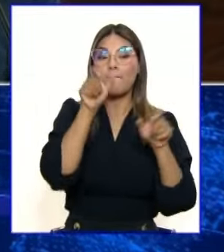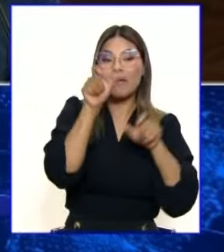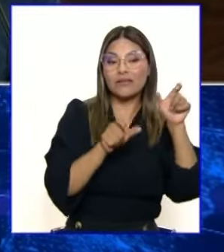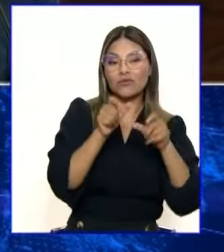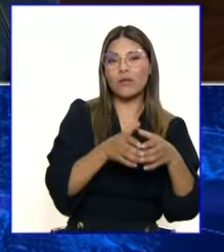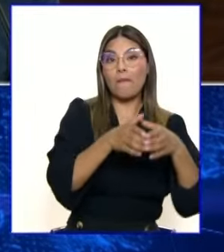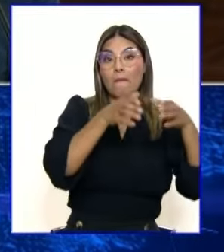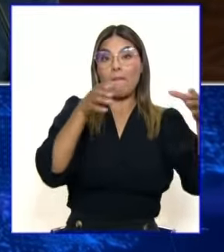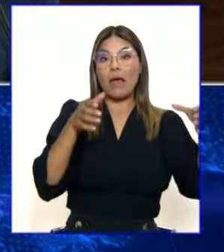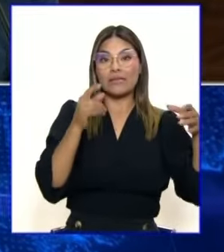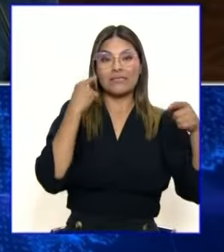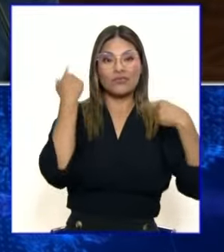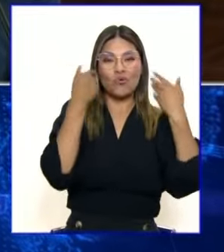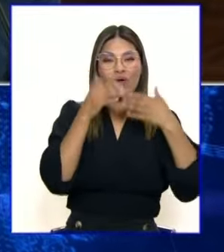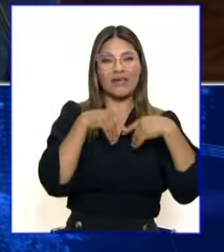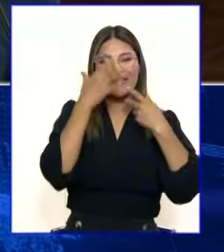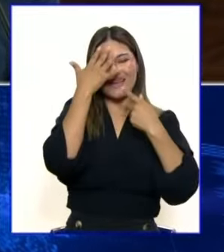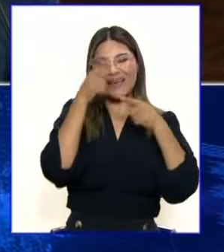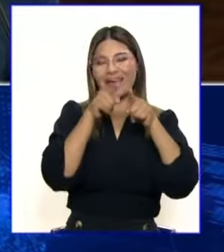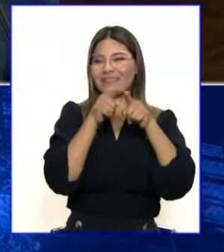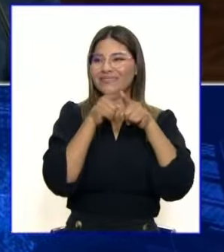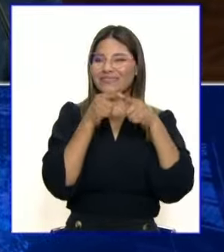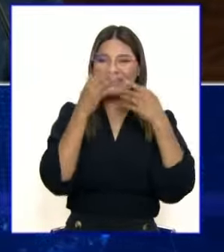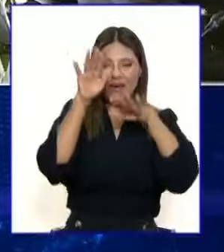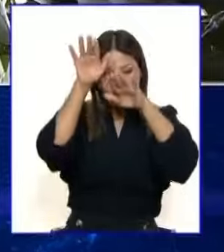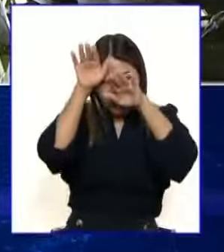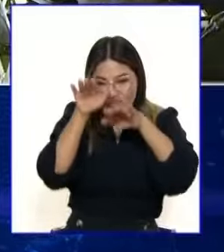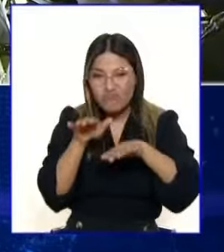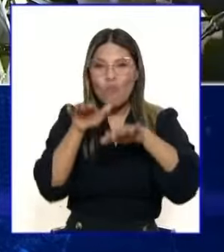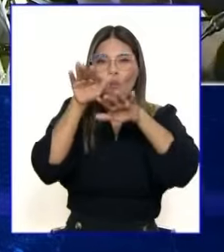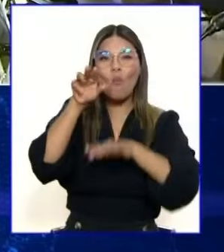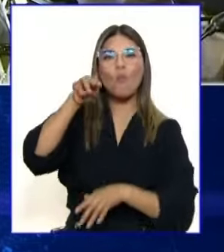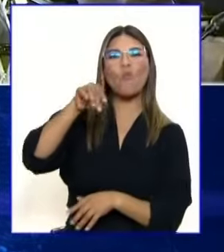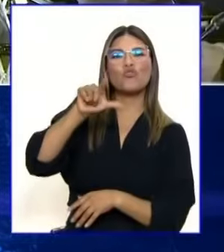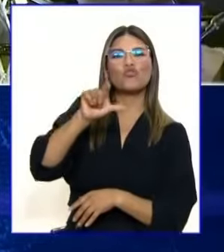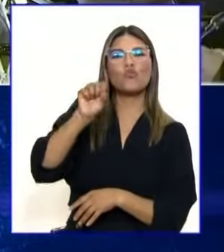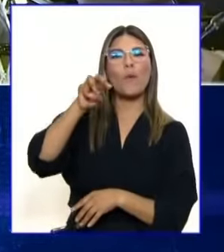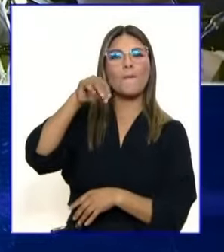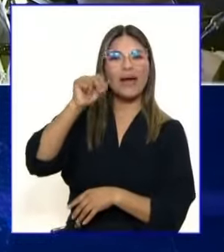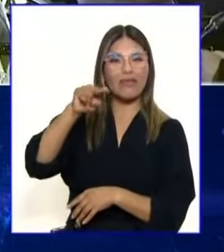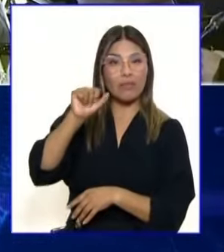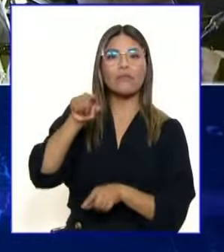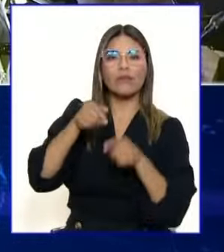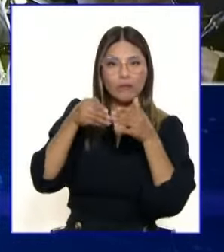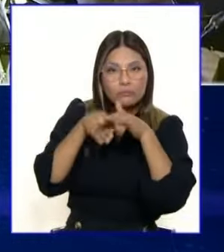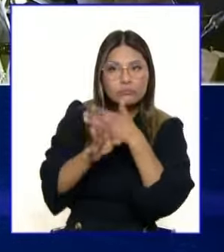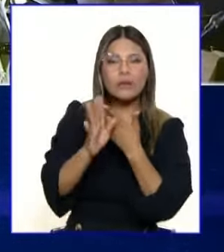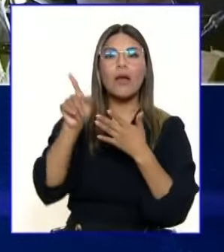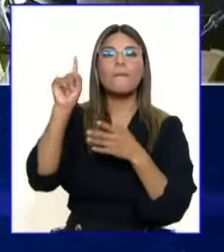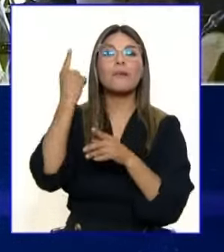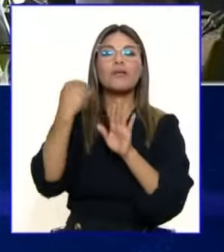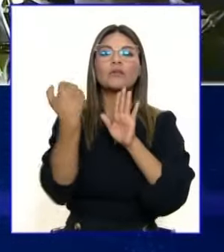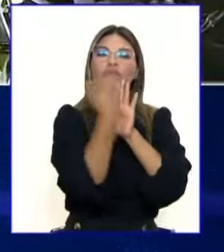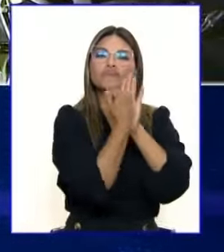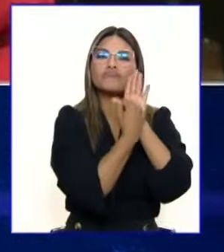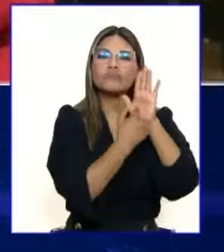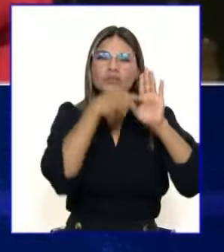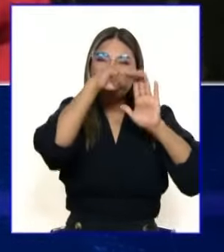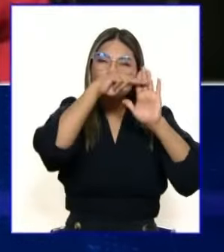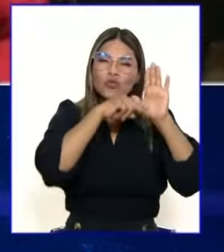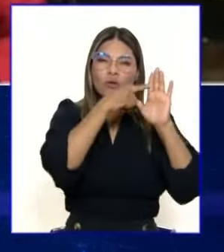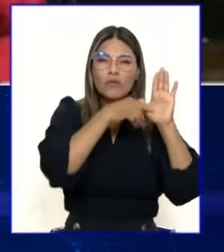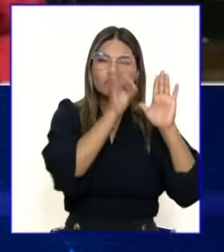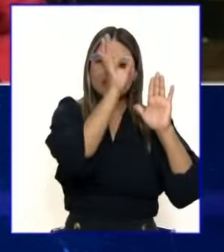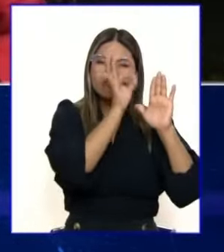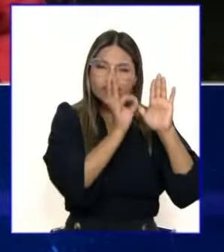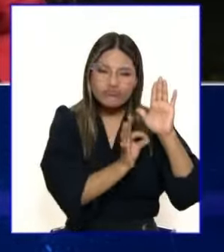mayoría musulmana. La certificación halal da cuenta sobre el cumplimiento de una serie de normas que están de acuerdo